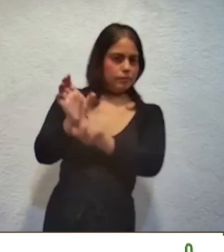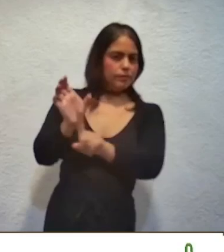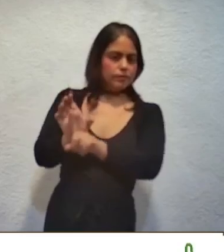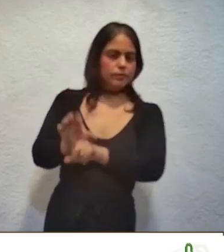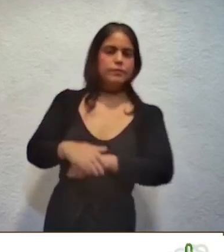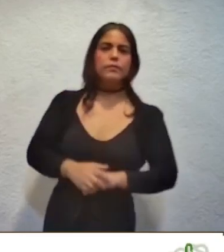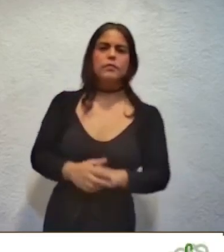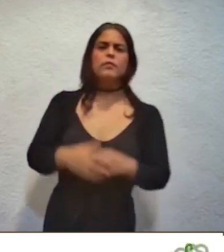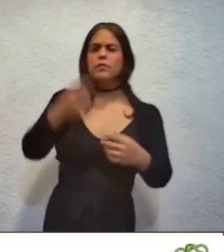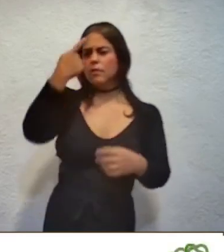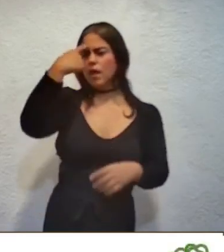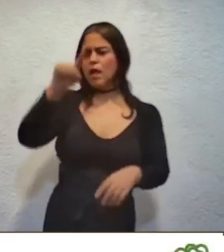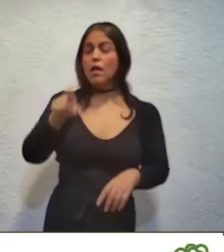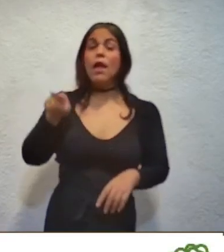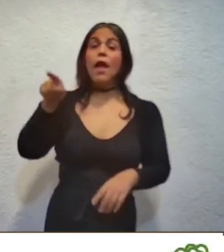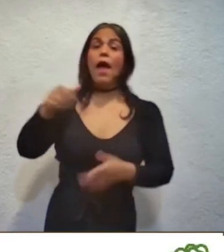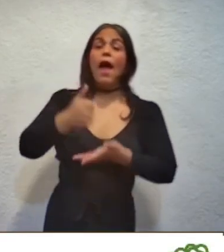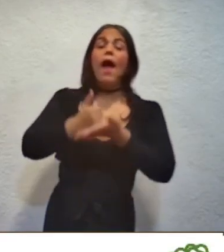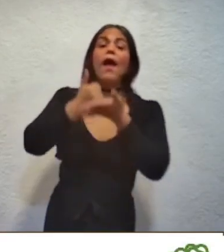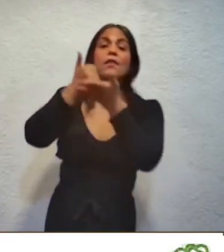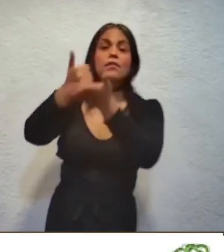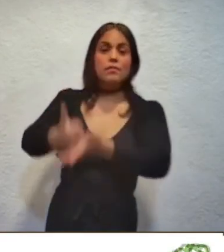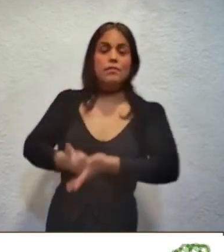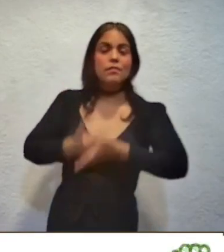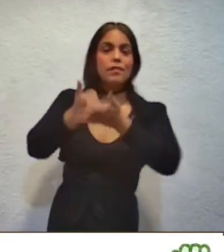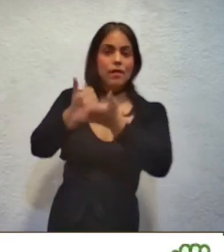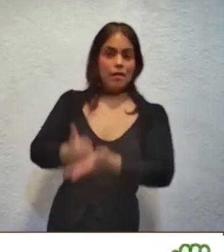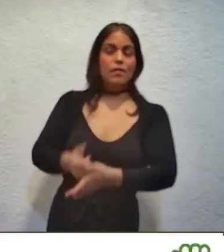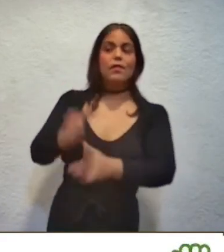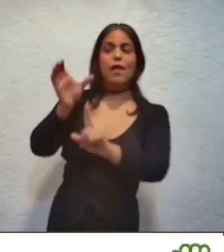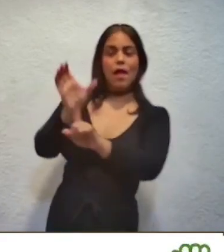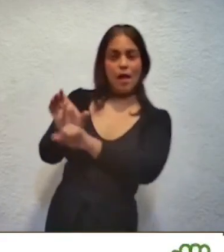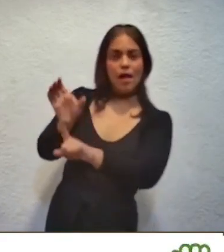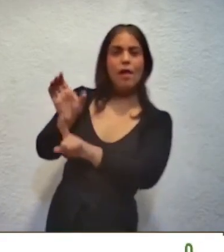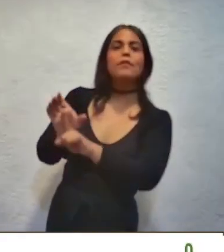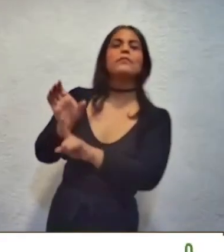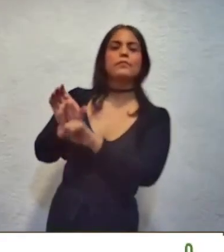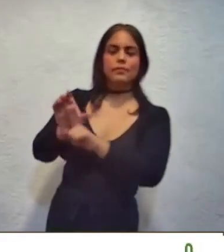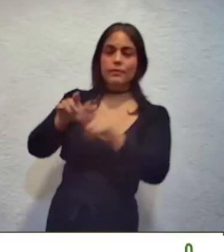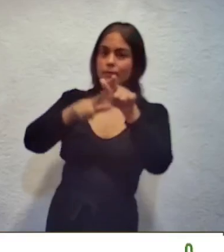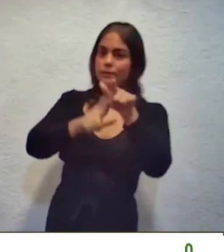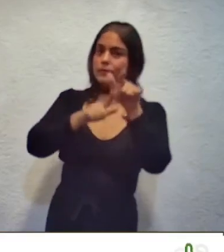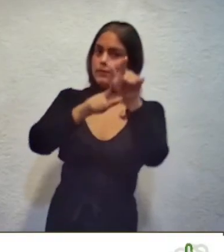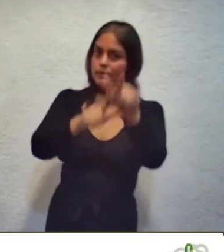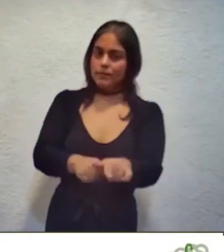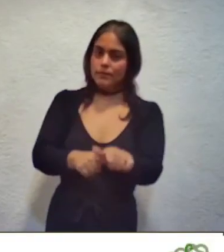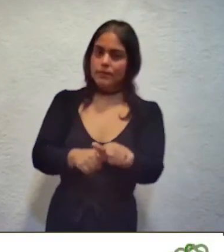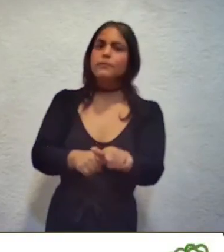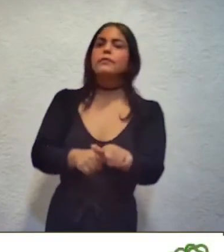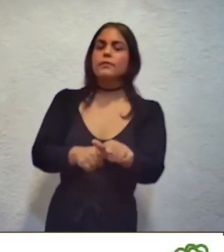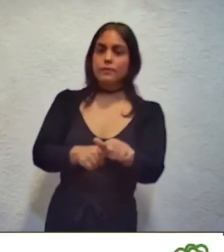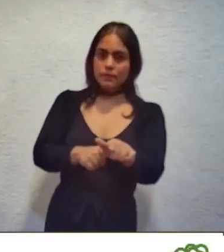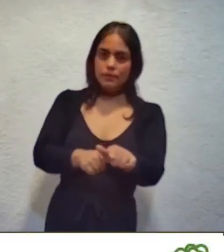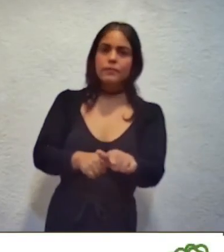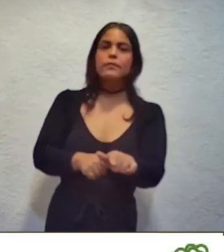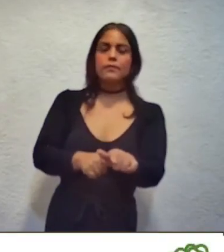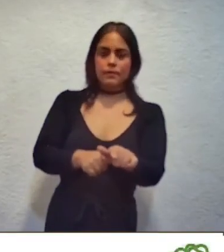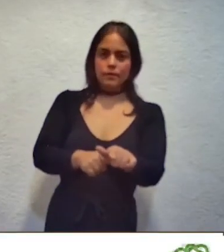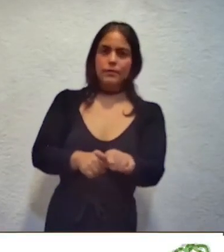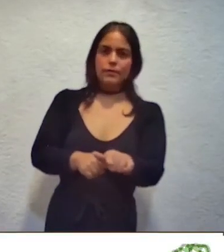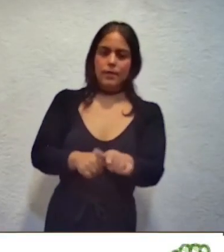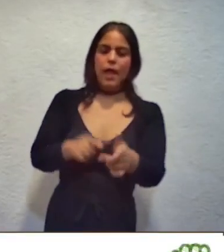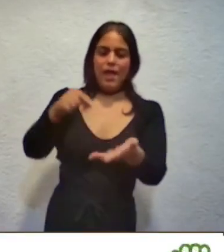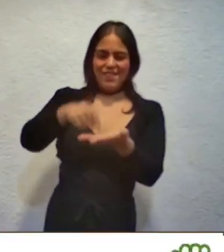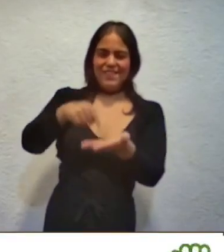para que continúen brindando la medida de protección para garantizar la vida e integridad personal de la denunciante en los términos ordenados